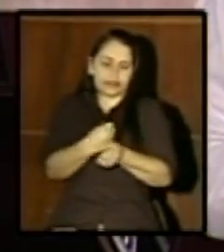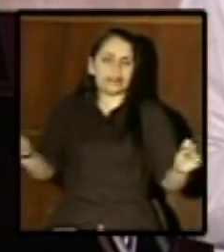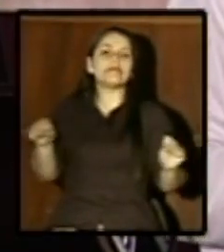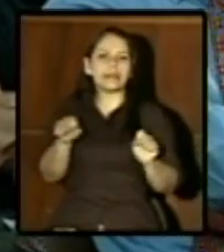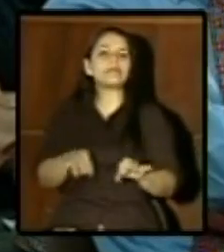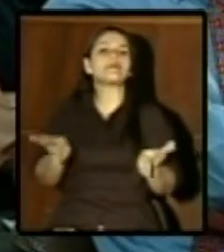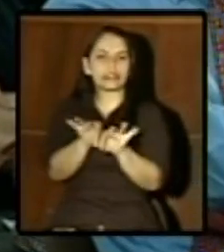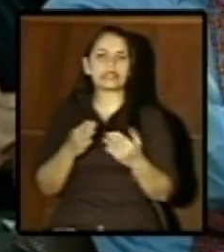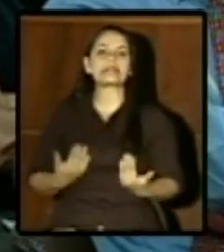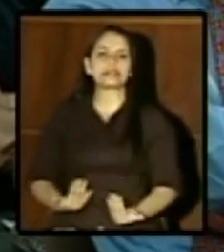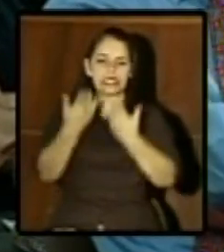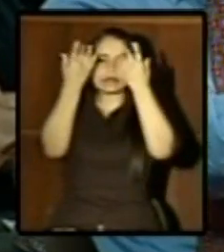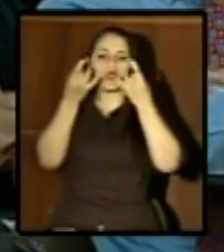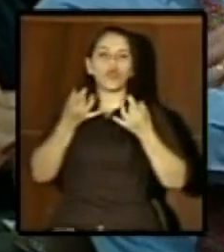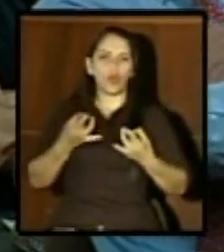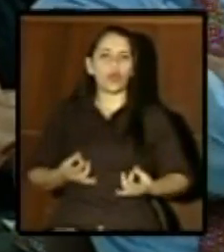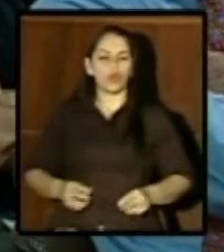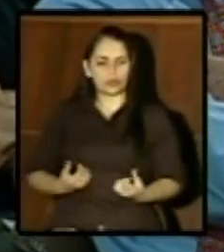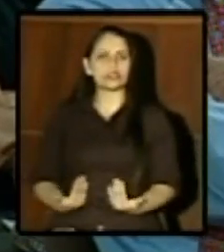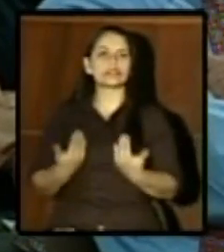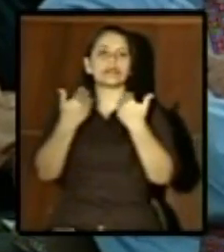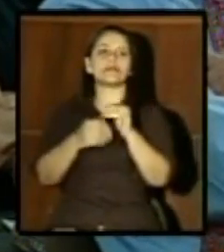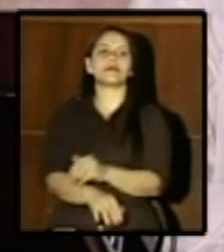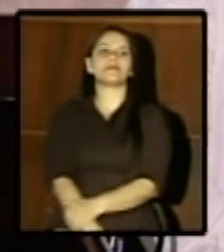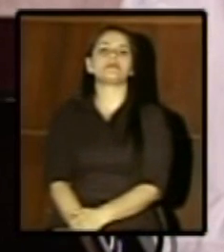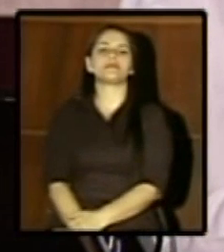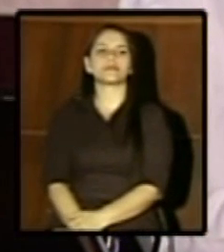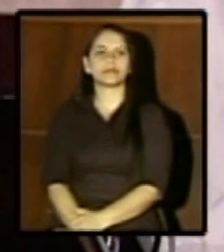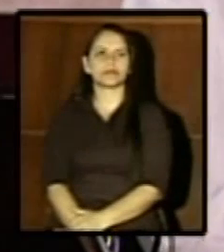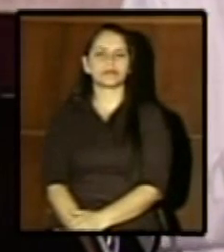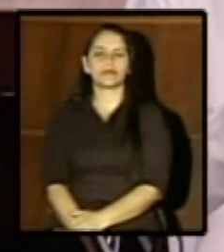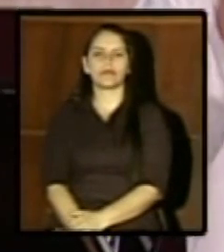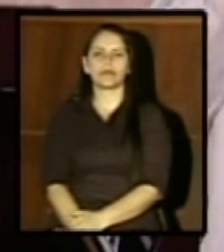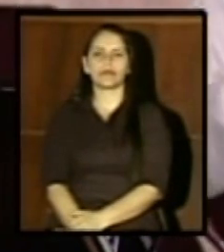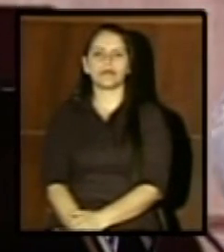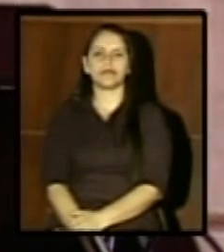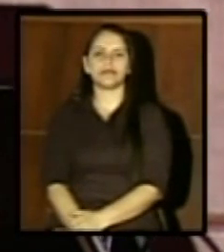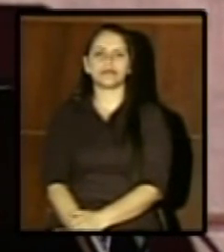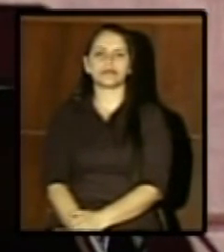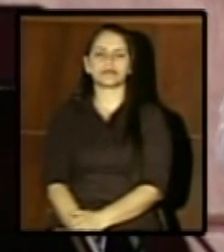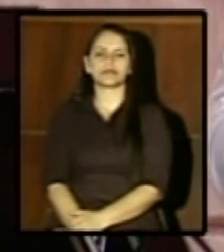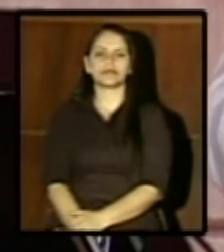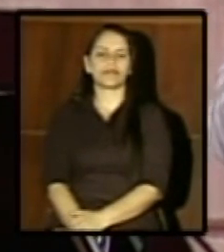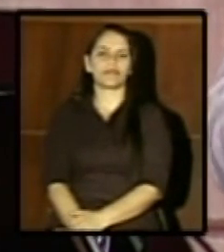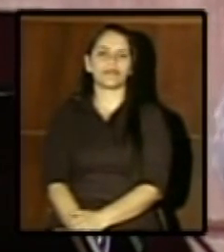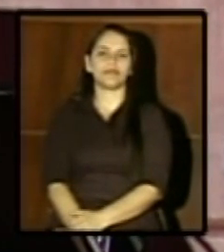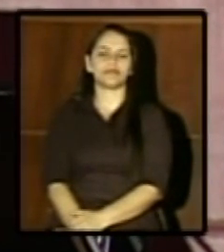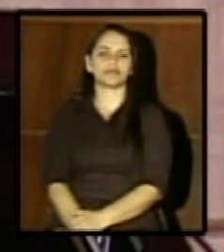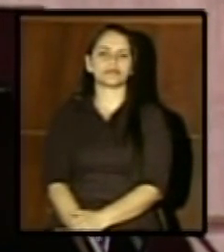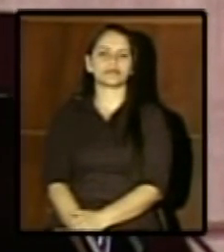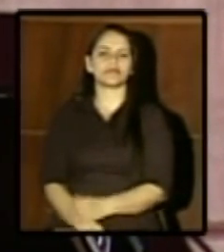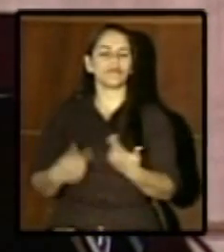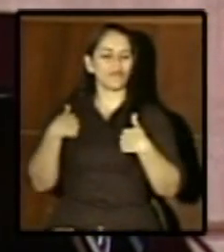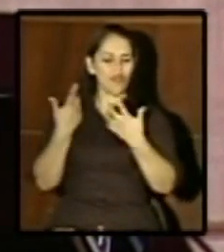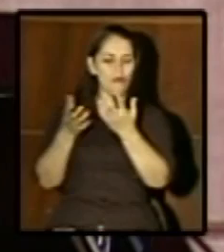que sobrevivamos sin esta cualidad, por decirlo así. Para que sintamos dolor debemos tener los